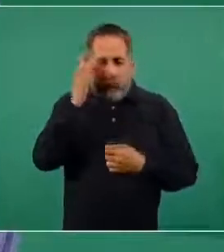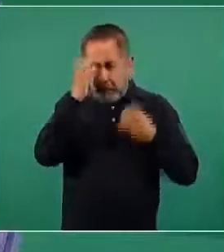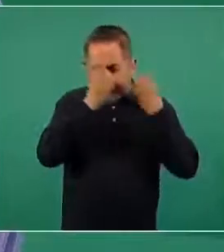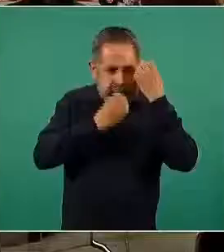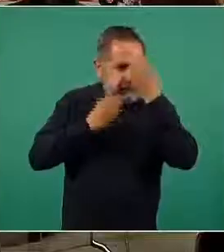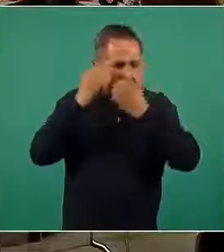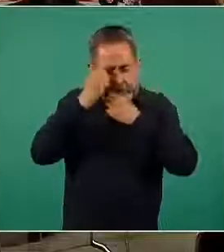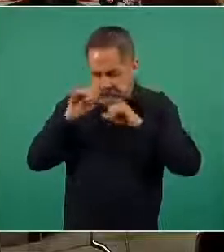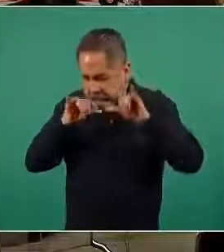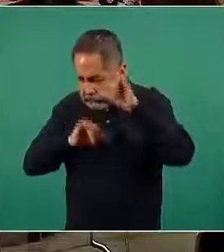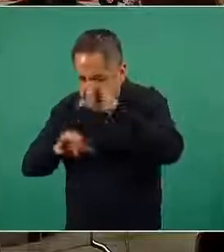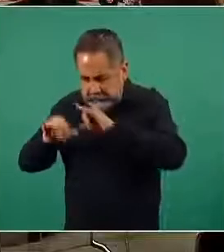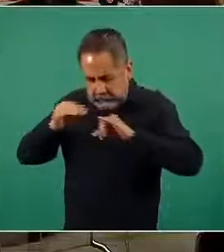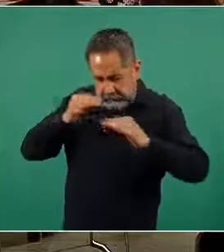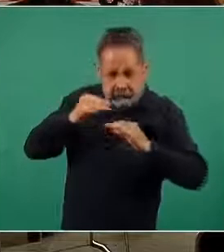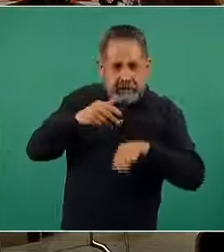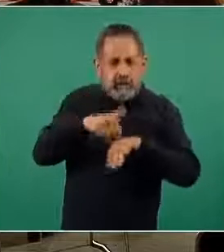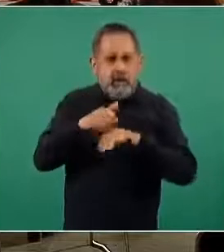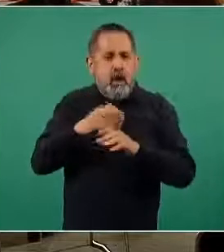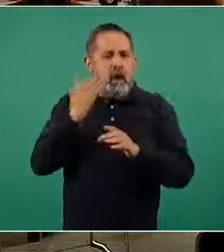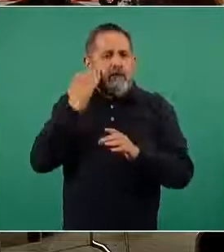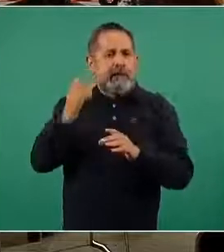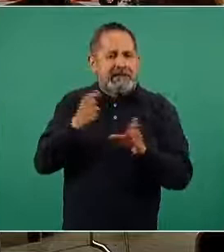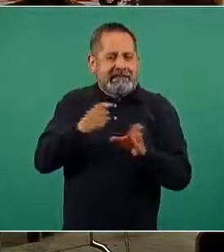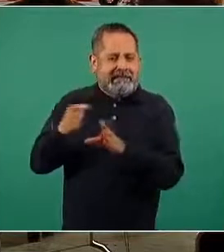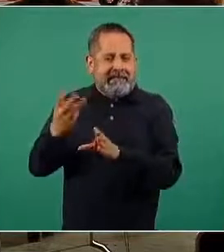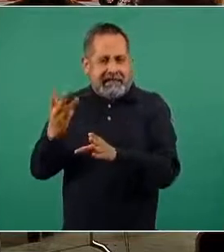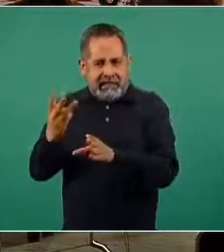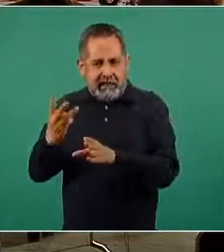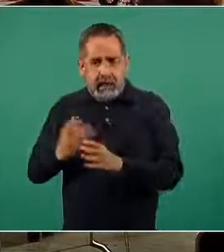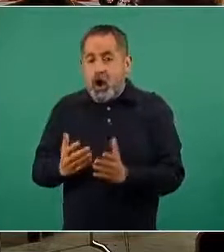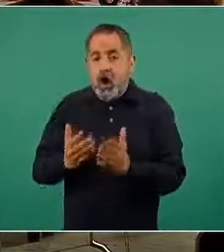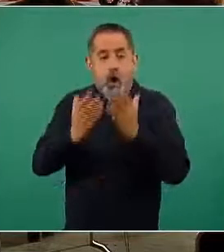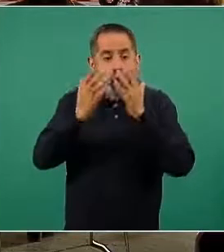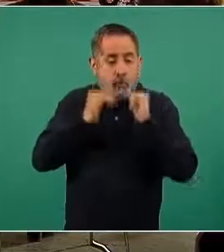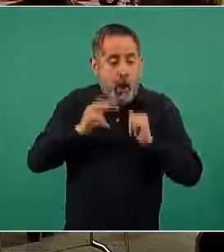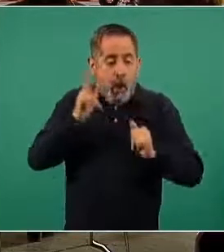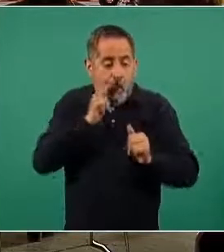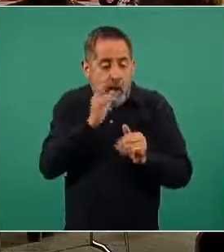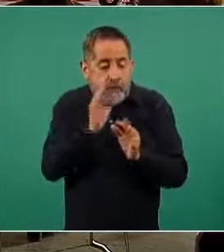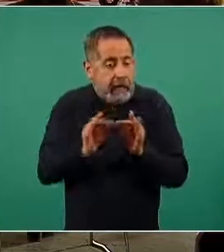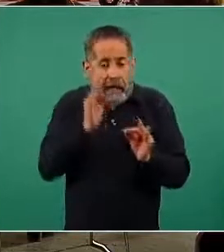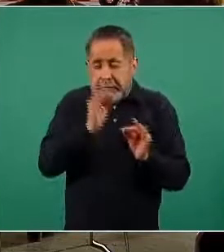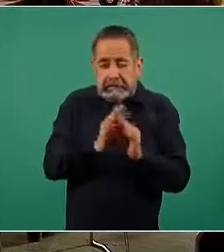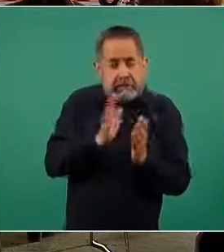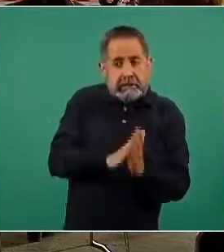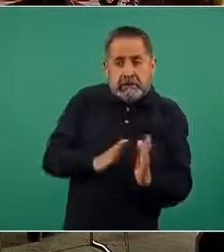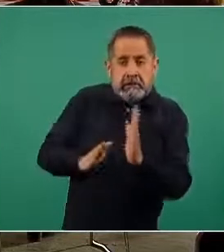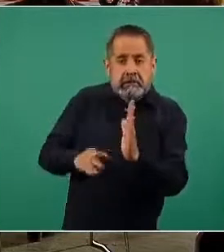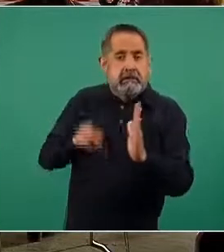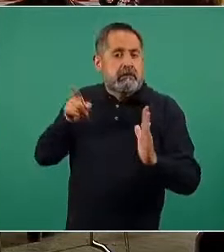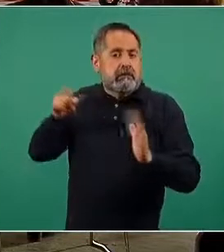los estudios de fase 3, y no se presente la evidencia ante la autoridad sanitaria, y la autoridad sanitaria, en este